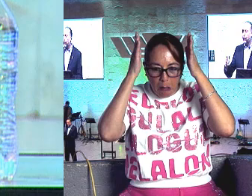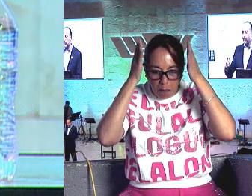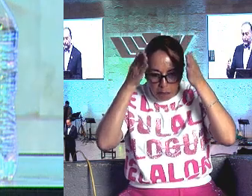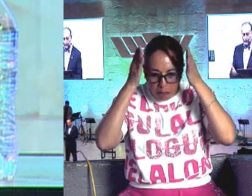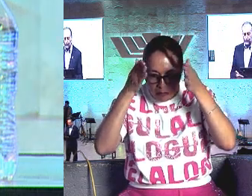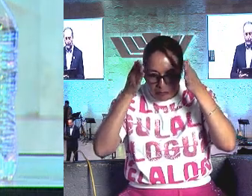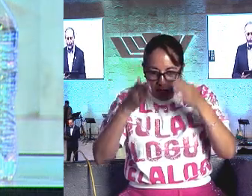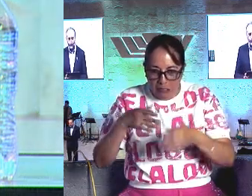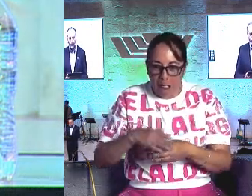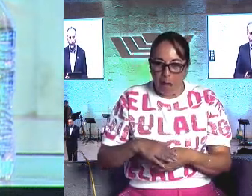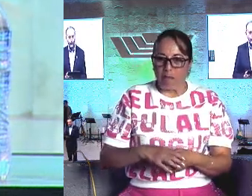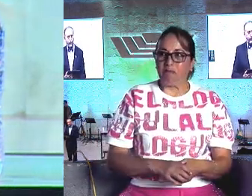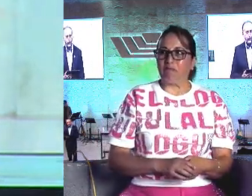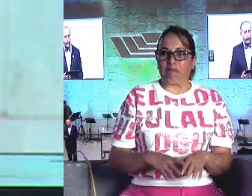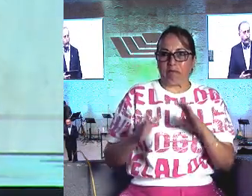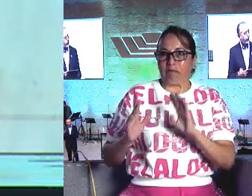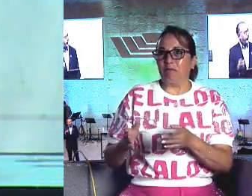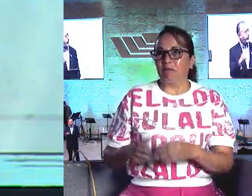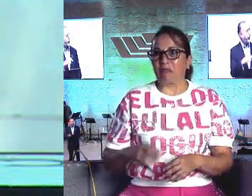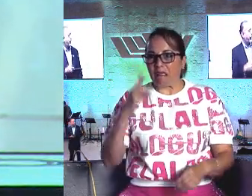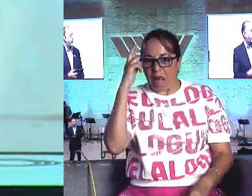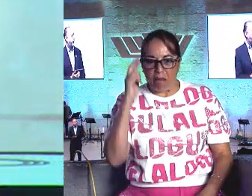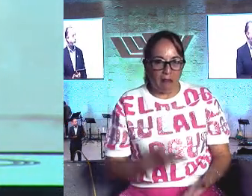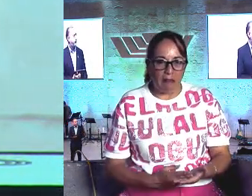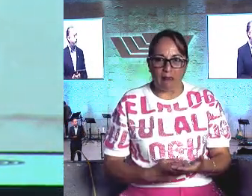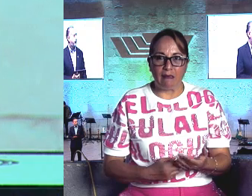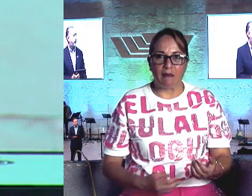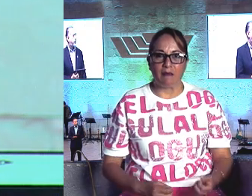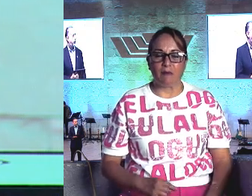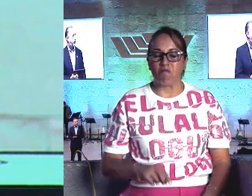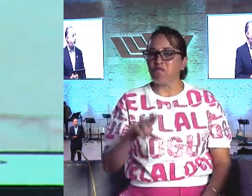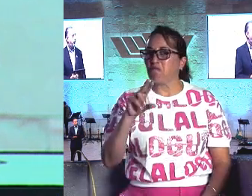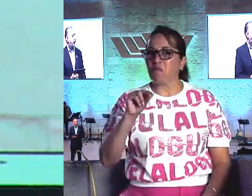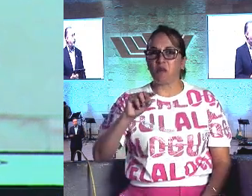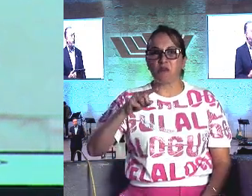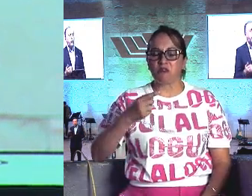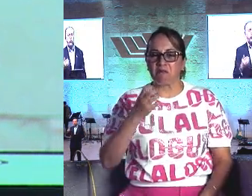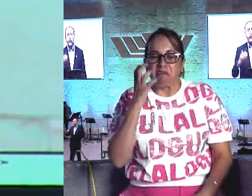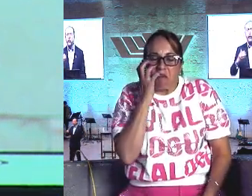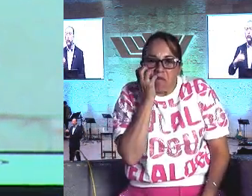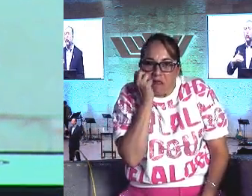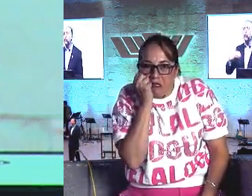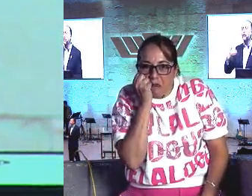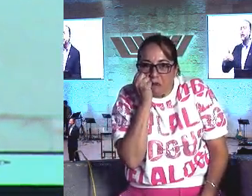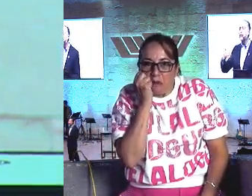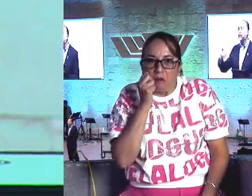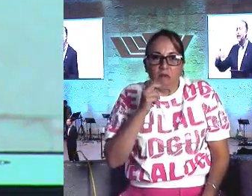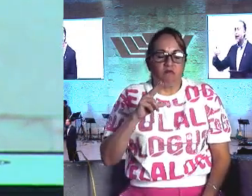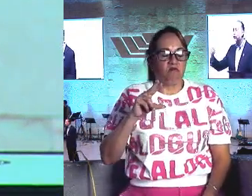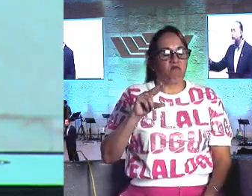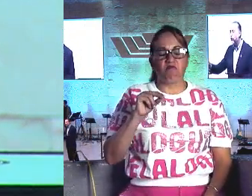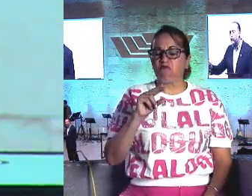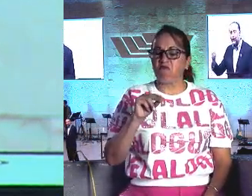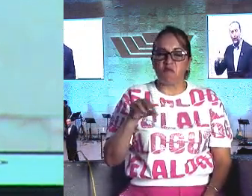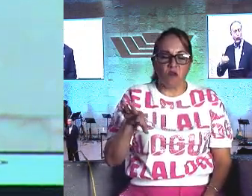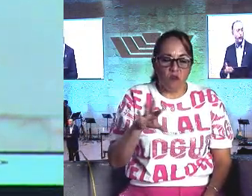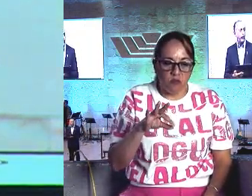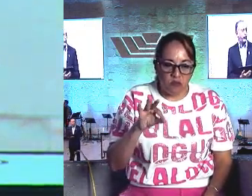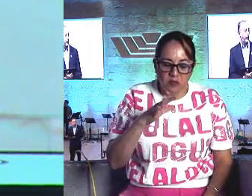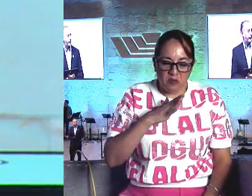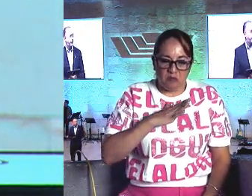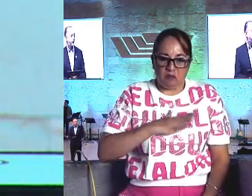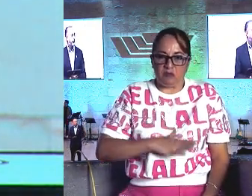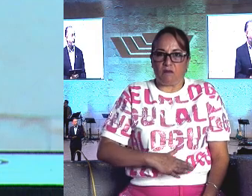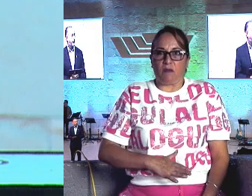hicieron. No te hagas amargado. No busques justificación para tu amargura.